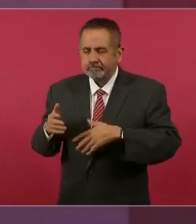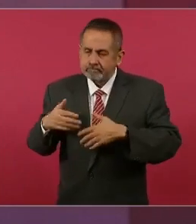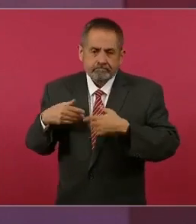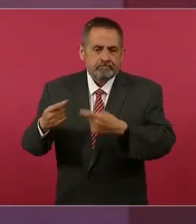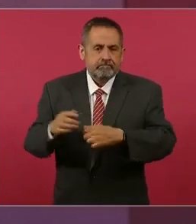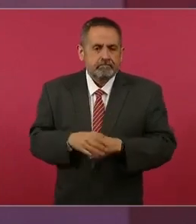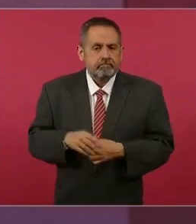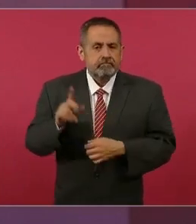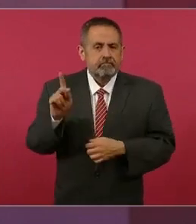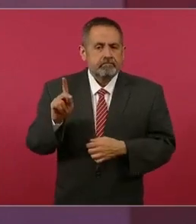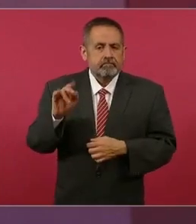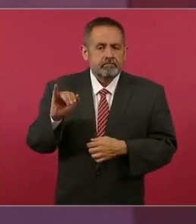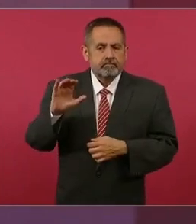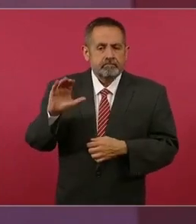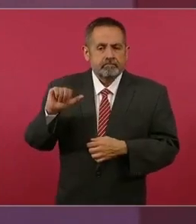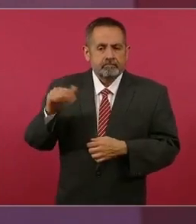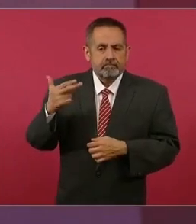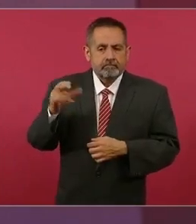Picacho,